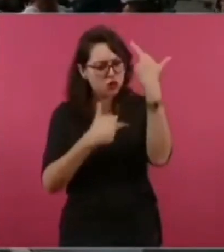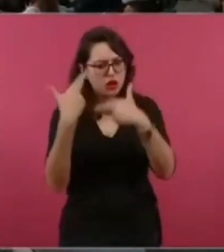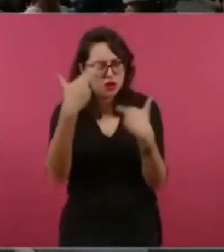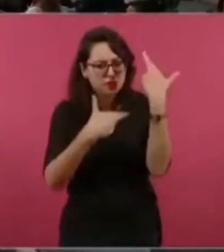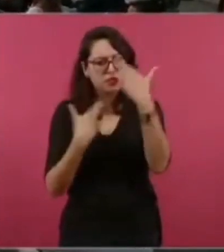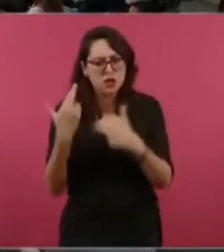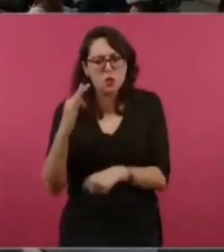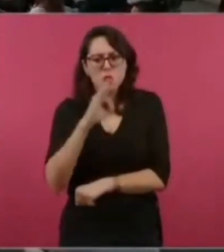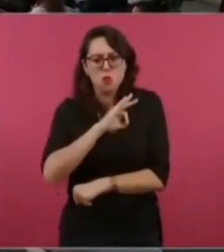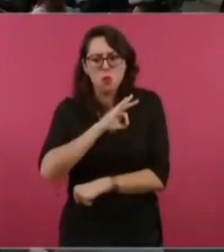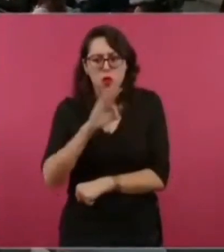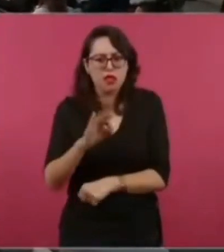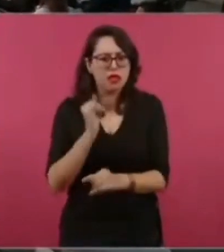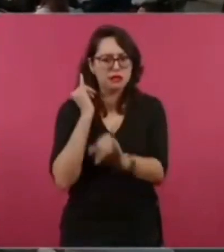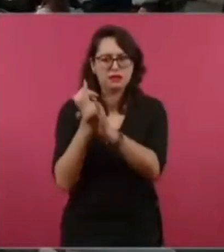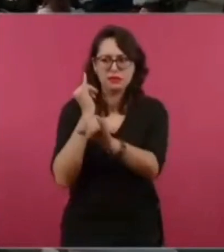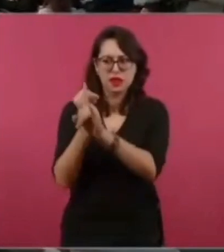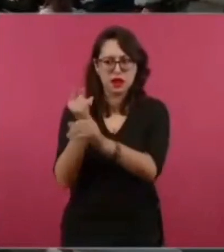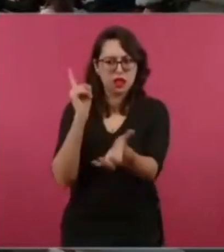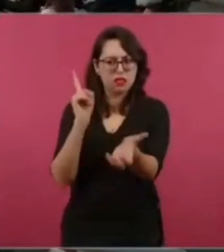decidir. Me gustaría mucho